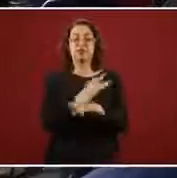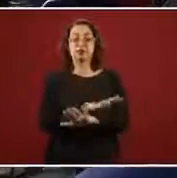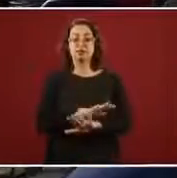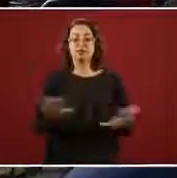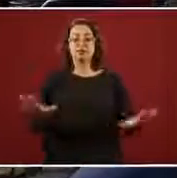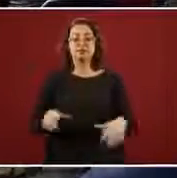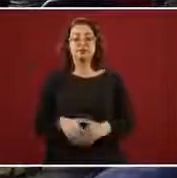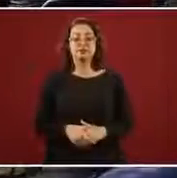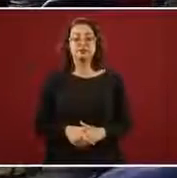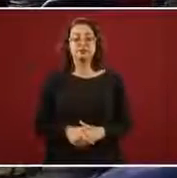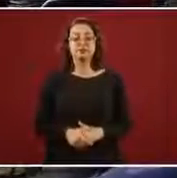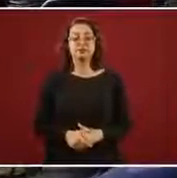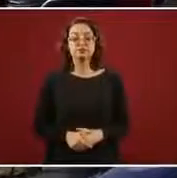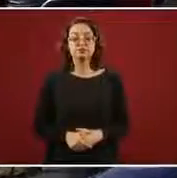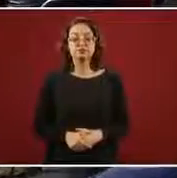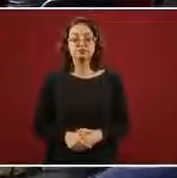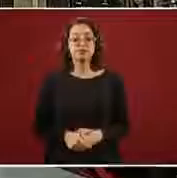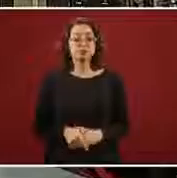tenemos